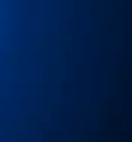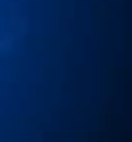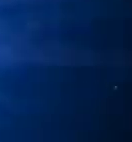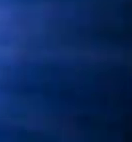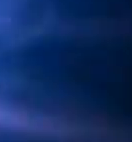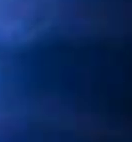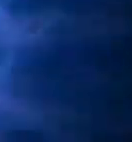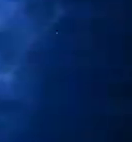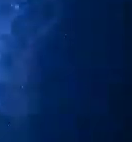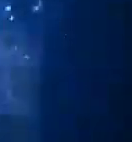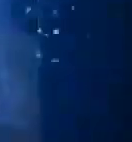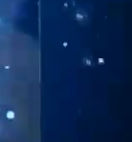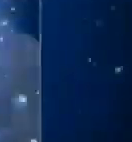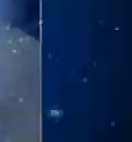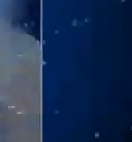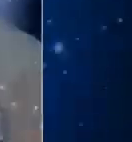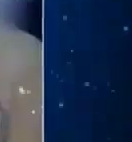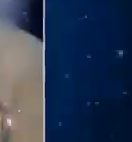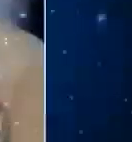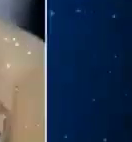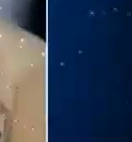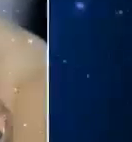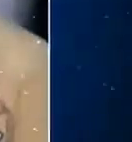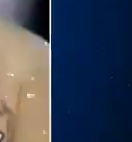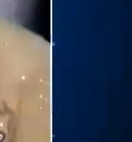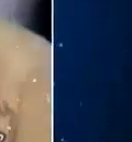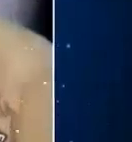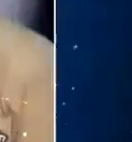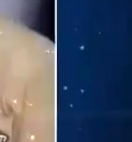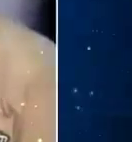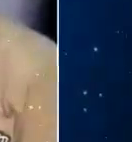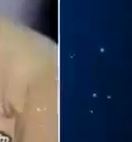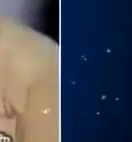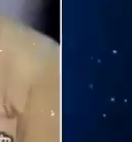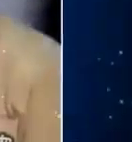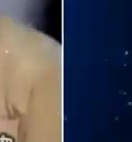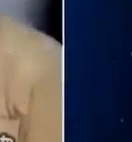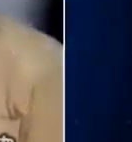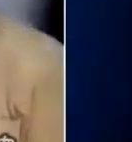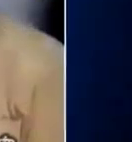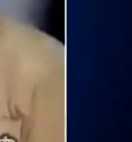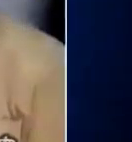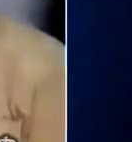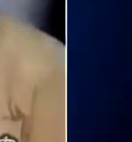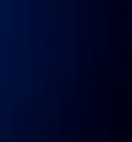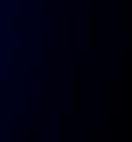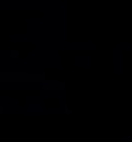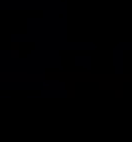Muy amable.